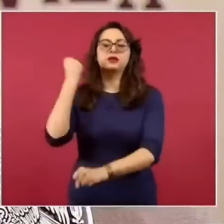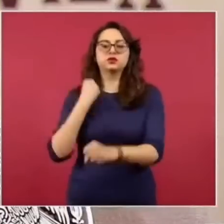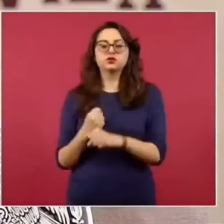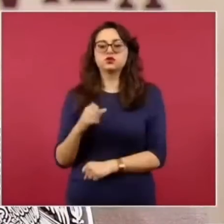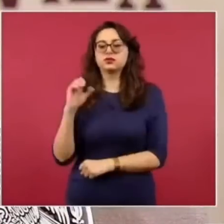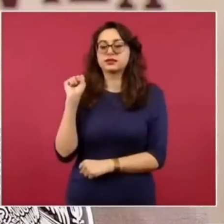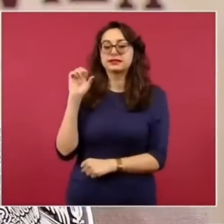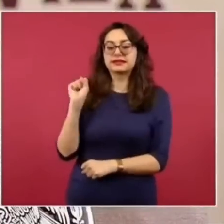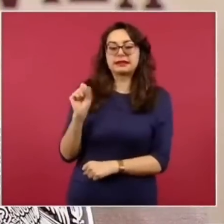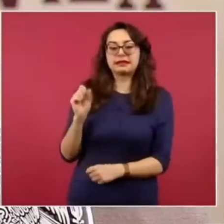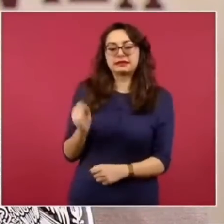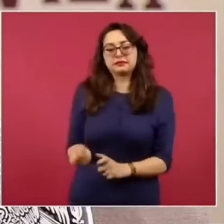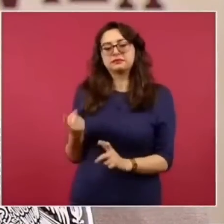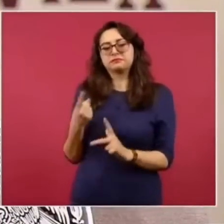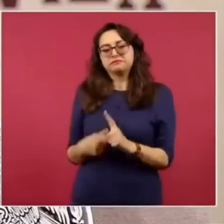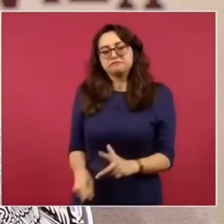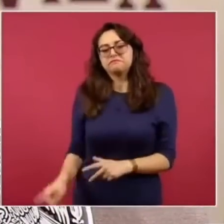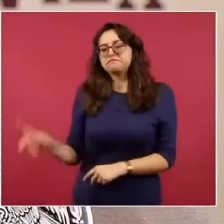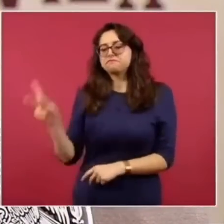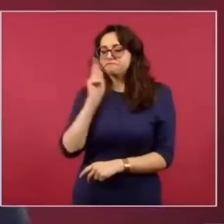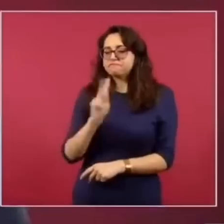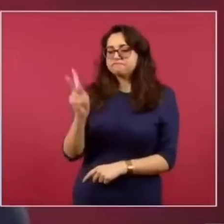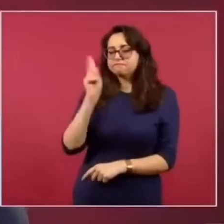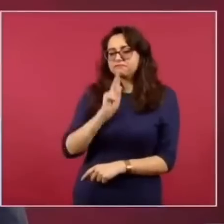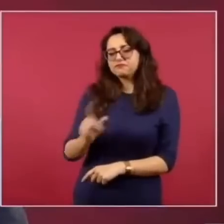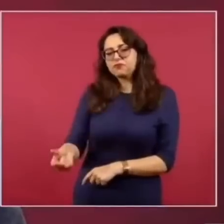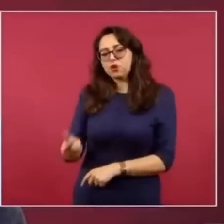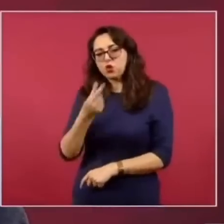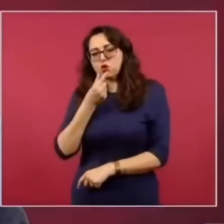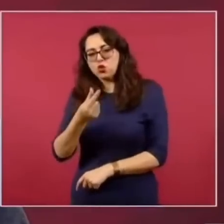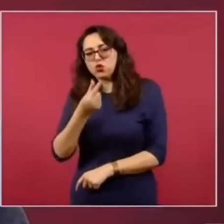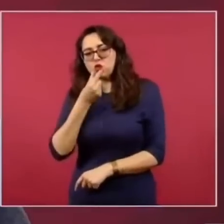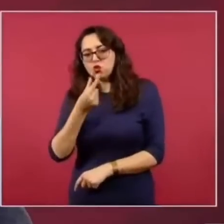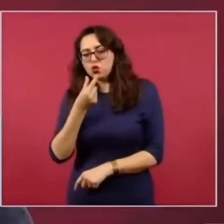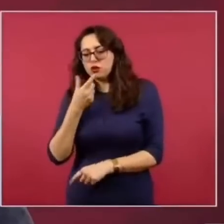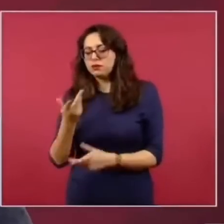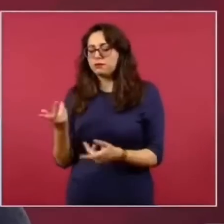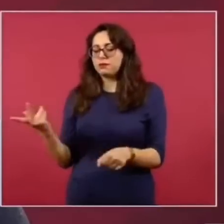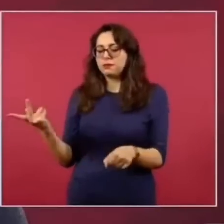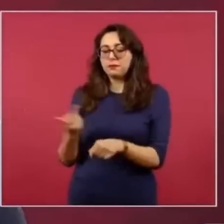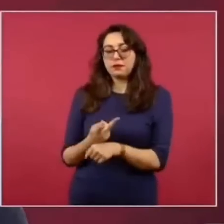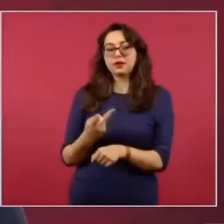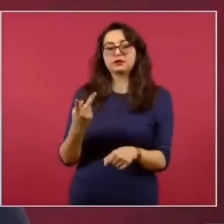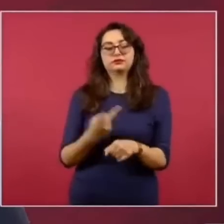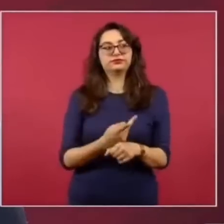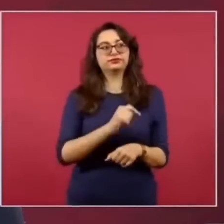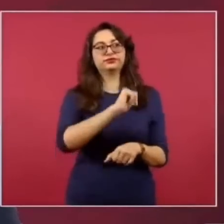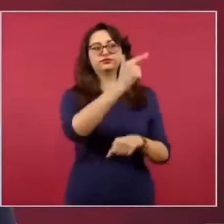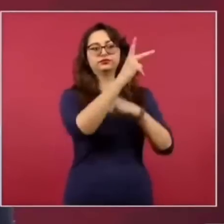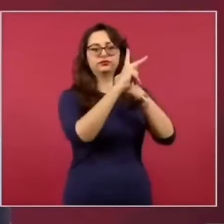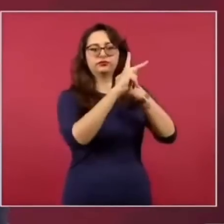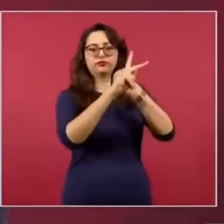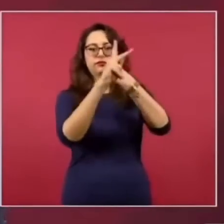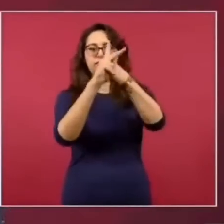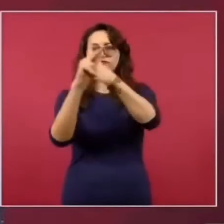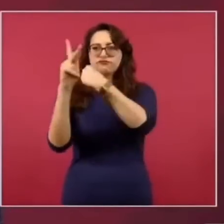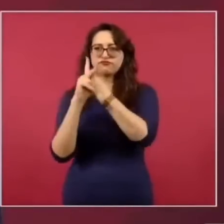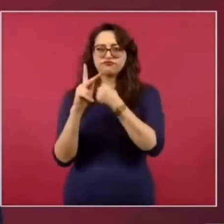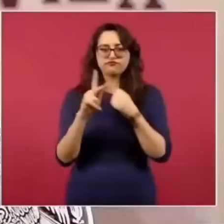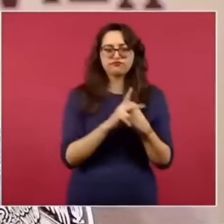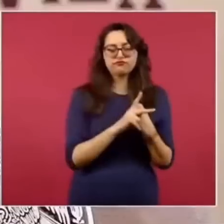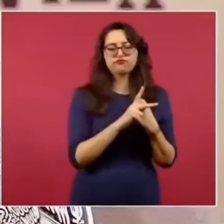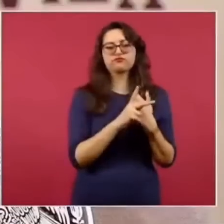comercialización. ¿Y por qué empezaron? Porque las políticas de control de tabaco en muchos lugares del mundo, en su